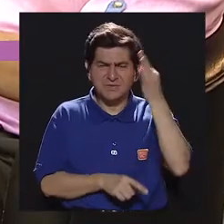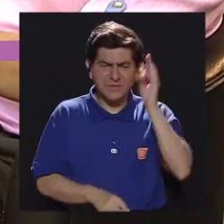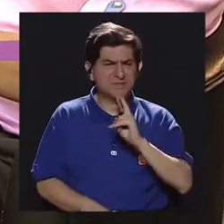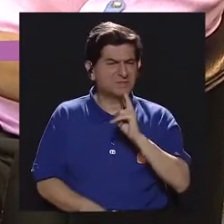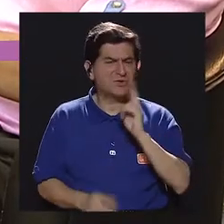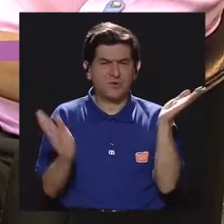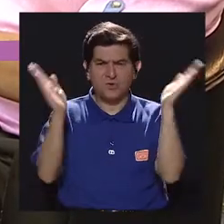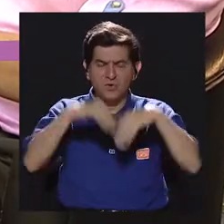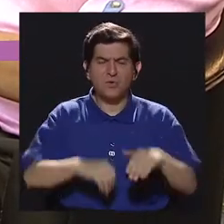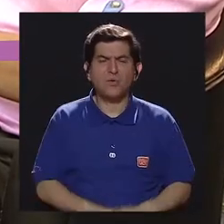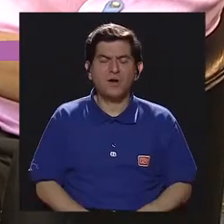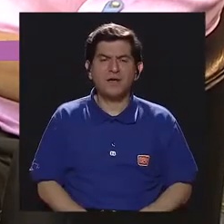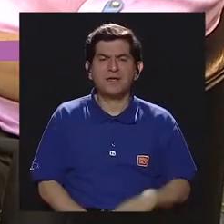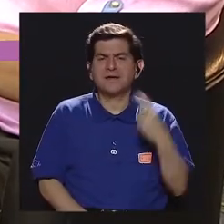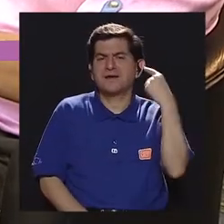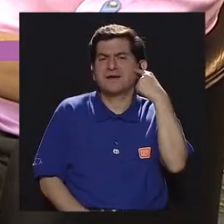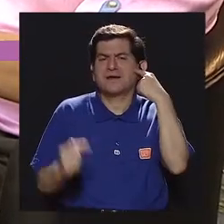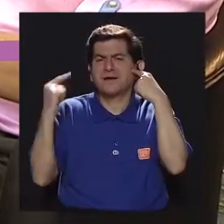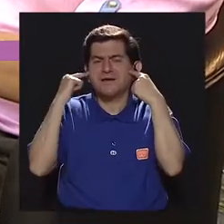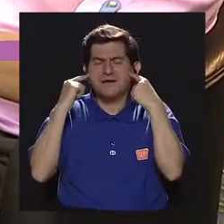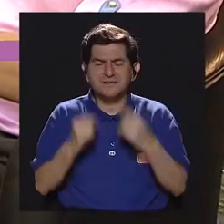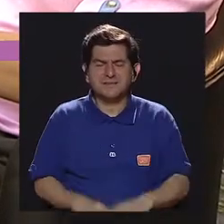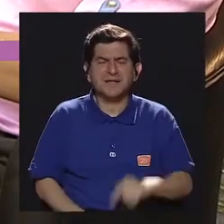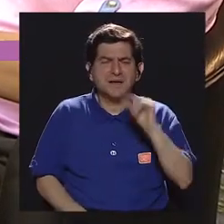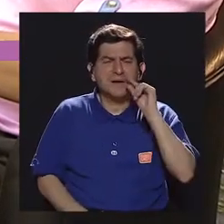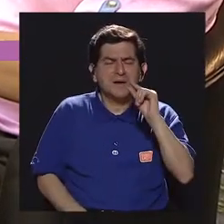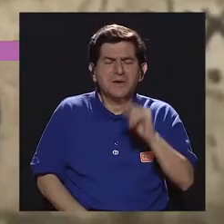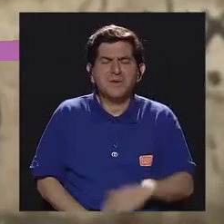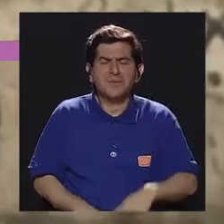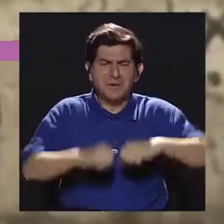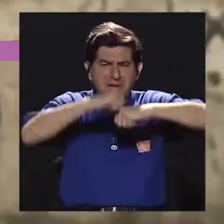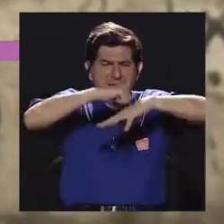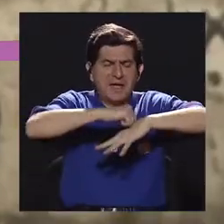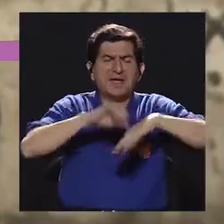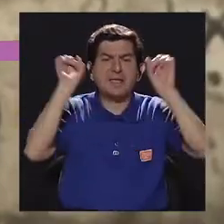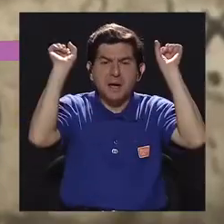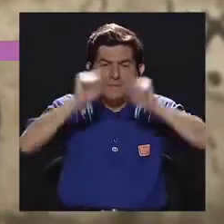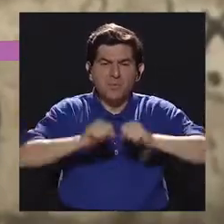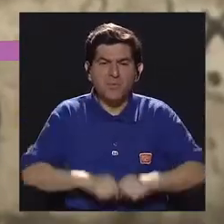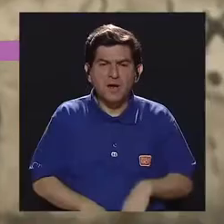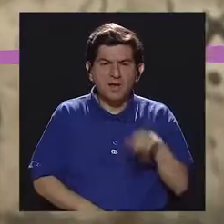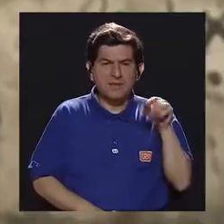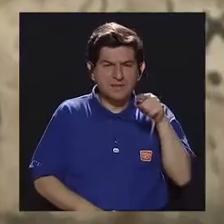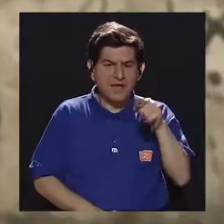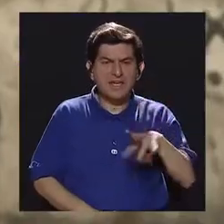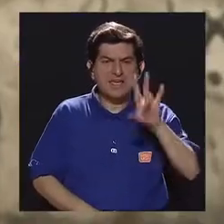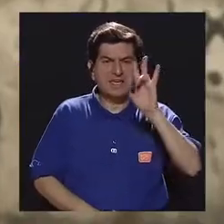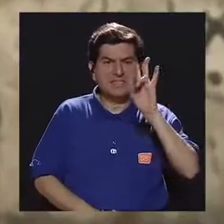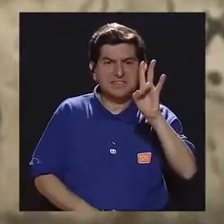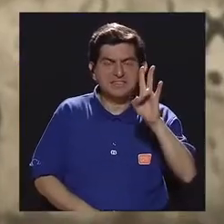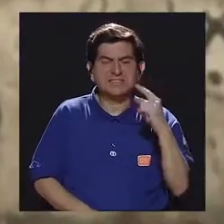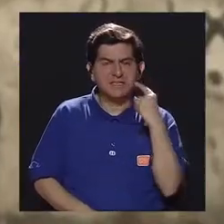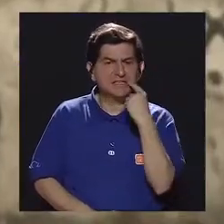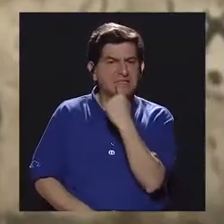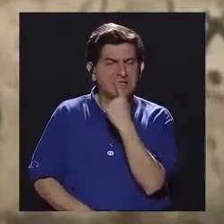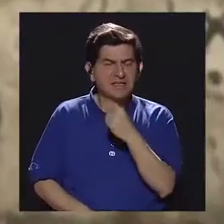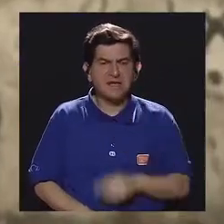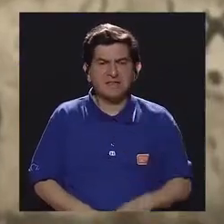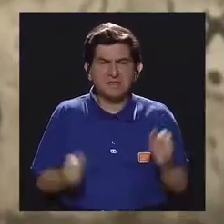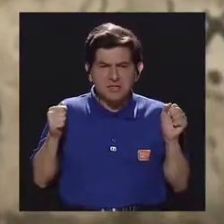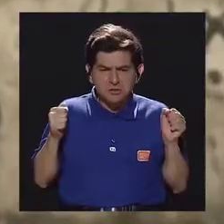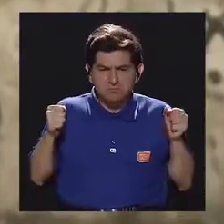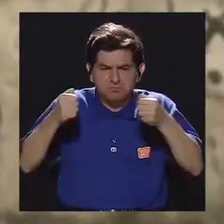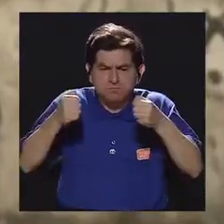teórica real que soporte que la muela más pequeña, con las raíces más cortas, esté en capacidad de empujar 7 dientes hacia adelante,